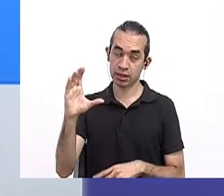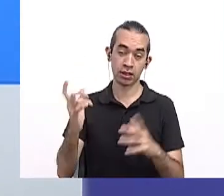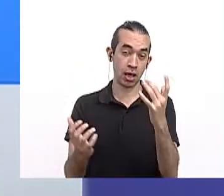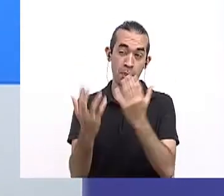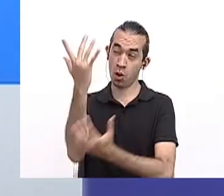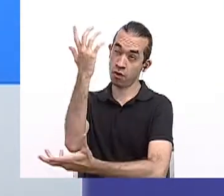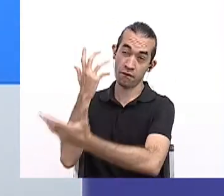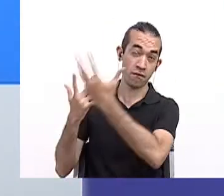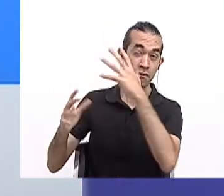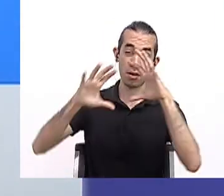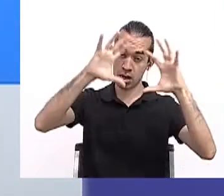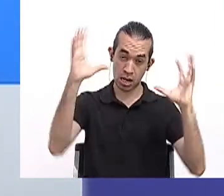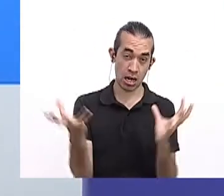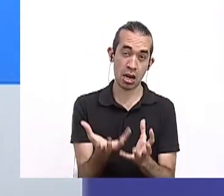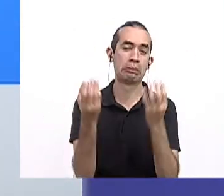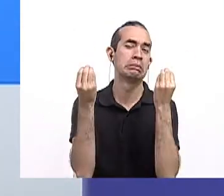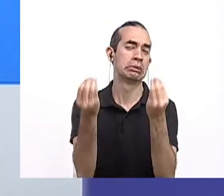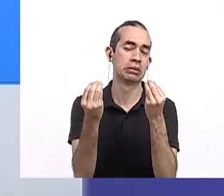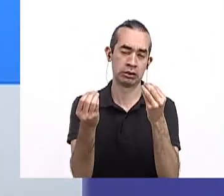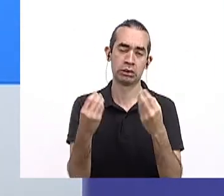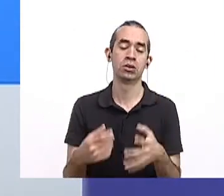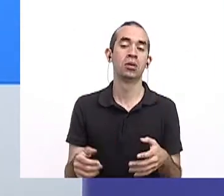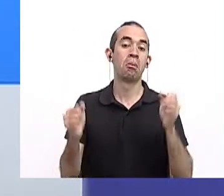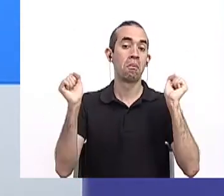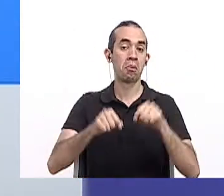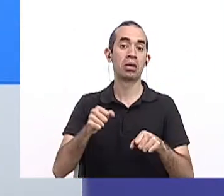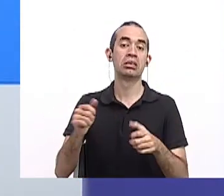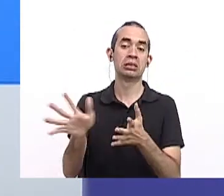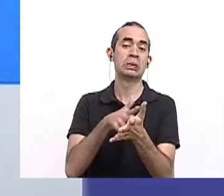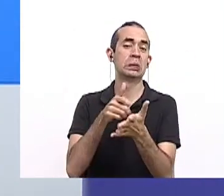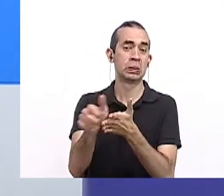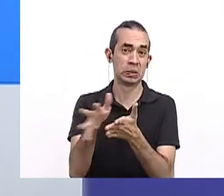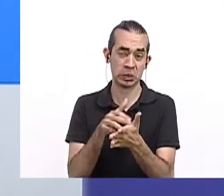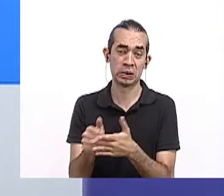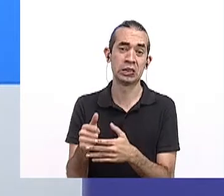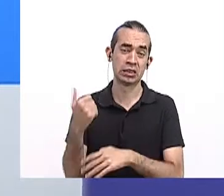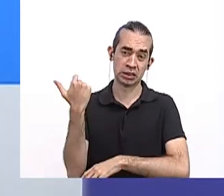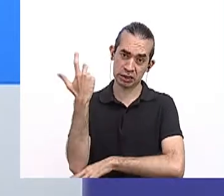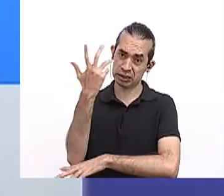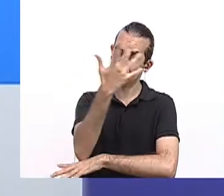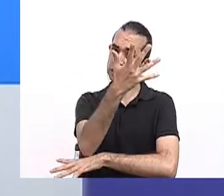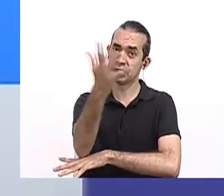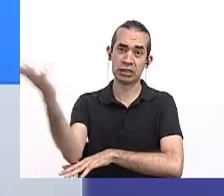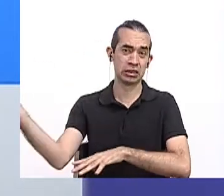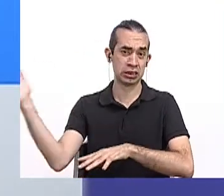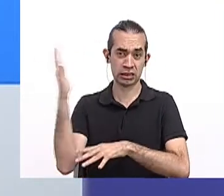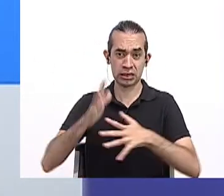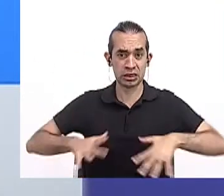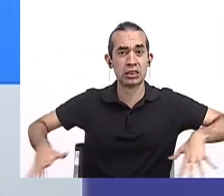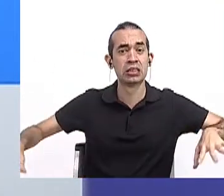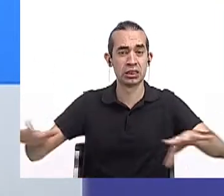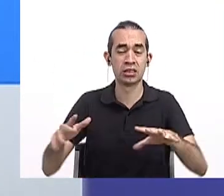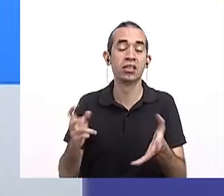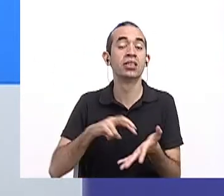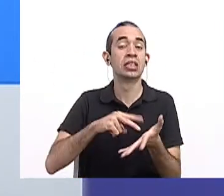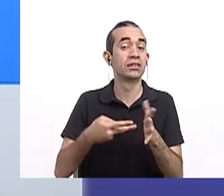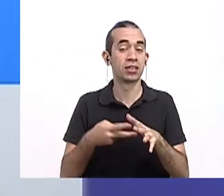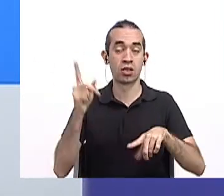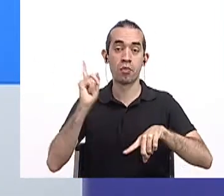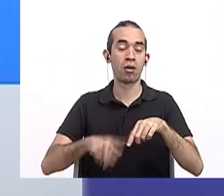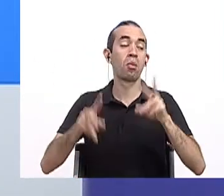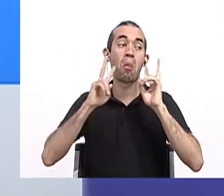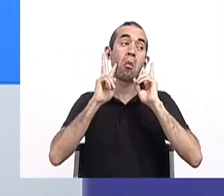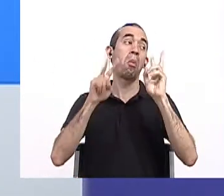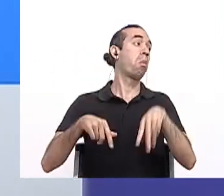importante y podrían causar graves daños en el medio ambiente es por eso que no podemos descuidarnos y